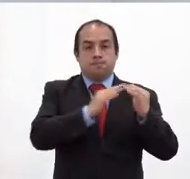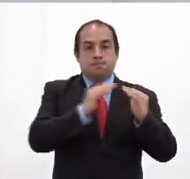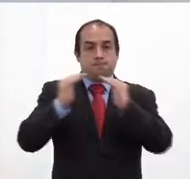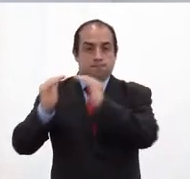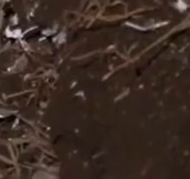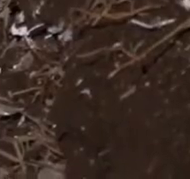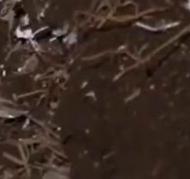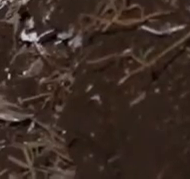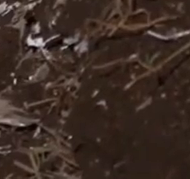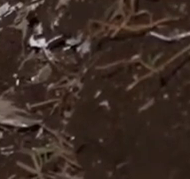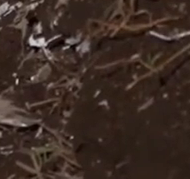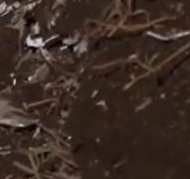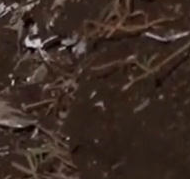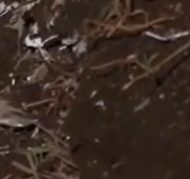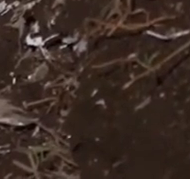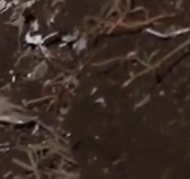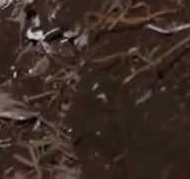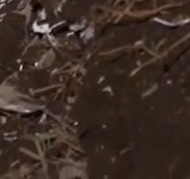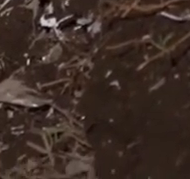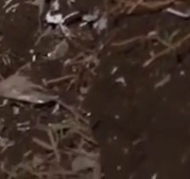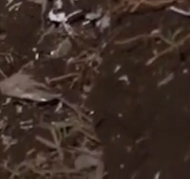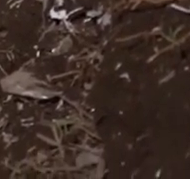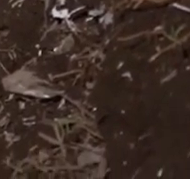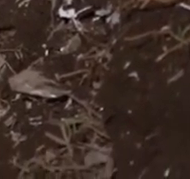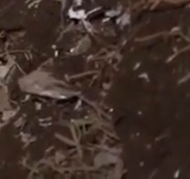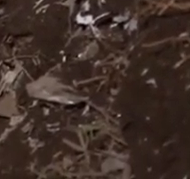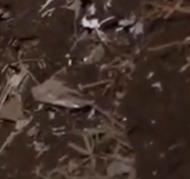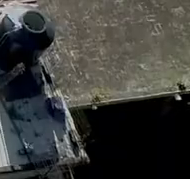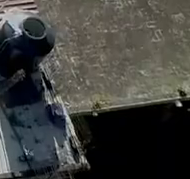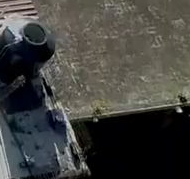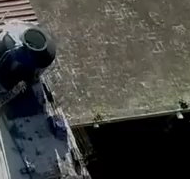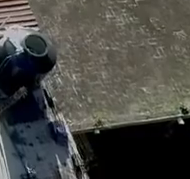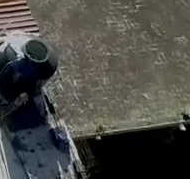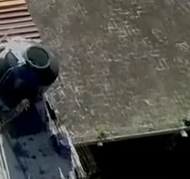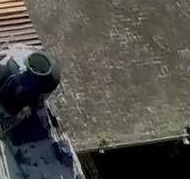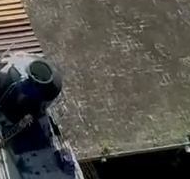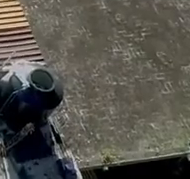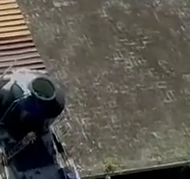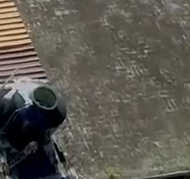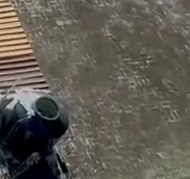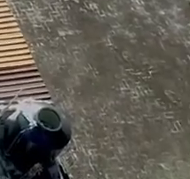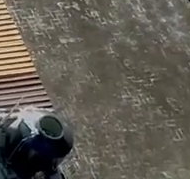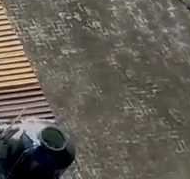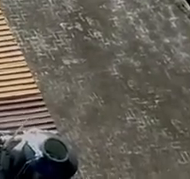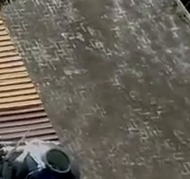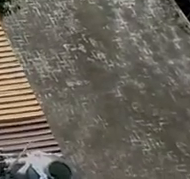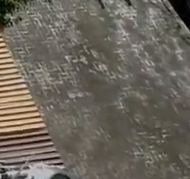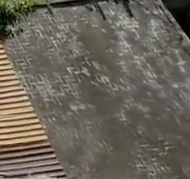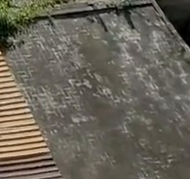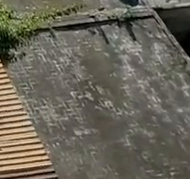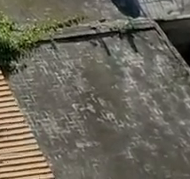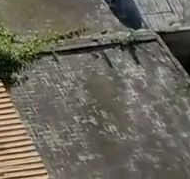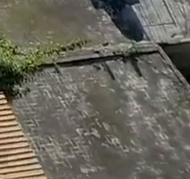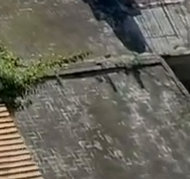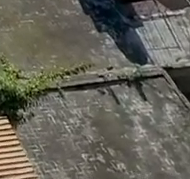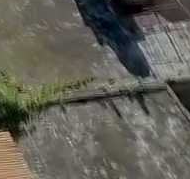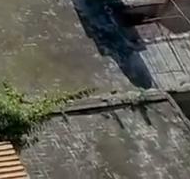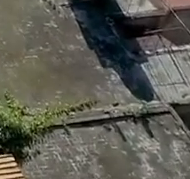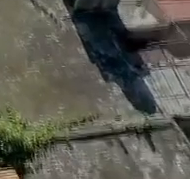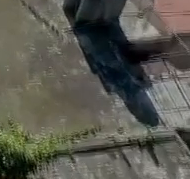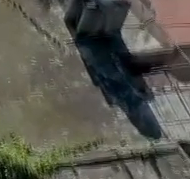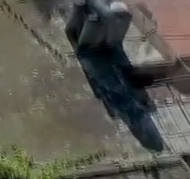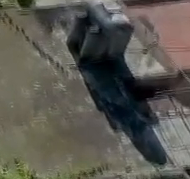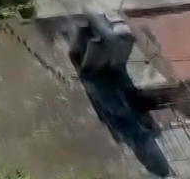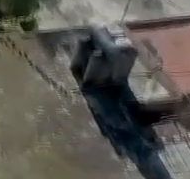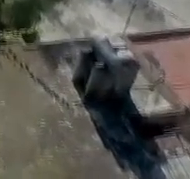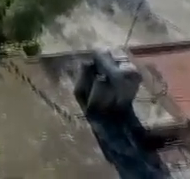desde casas de niveles económicos muy bajos hasta casas de niveles económicos muy altos, y que hacen este cauce principal del río